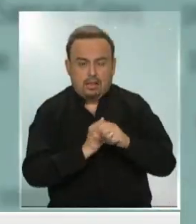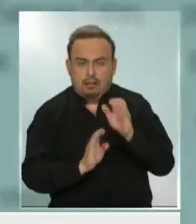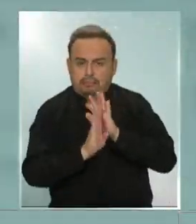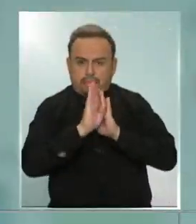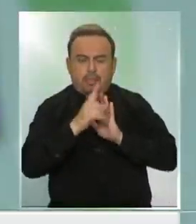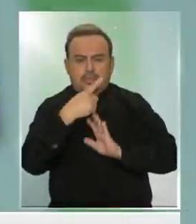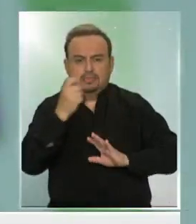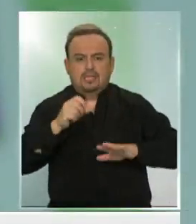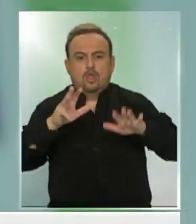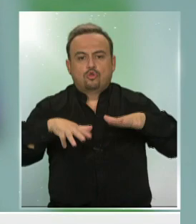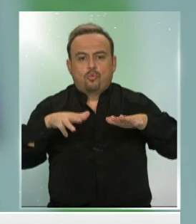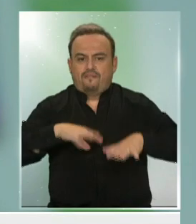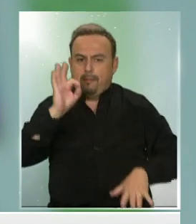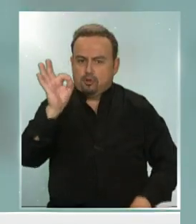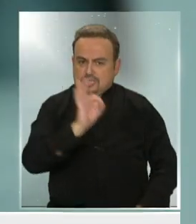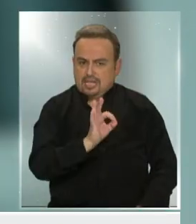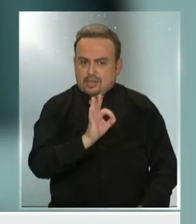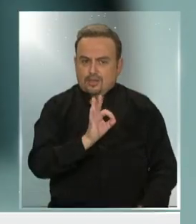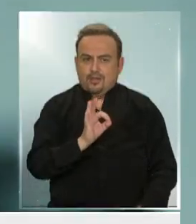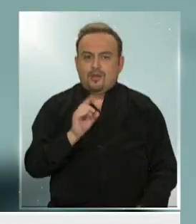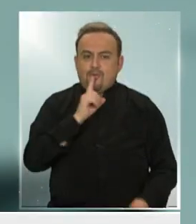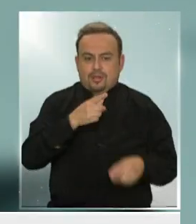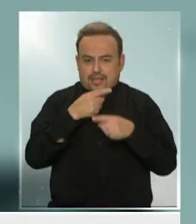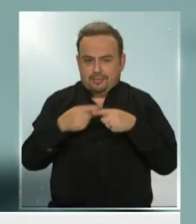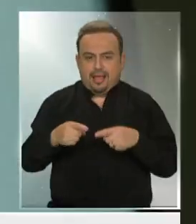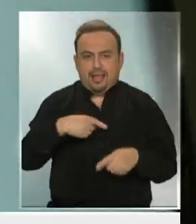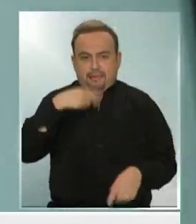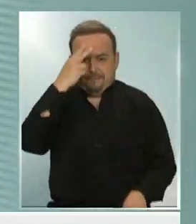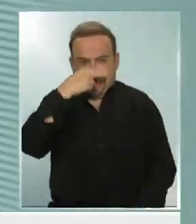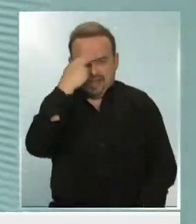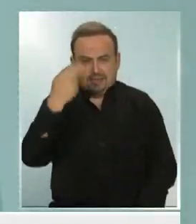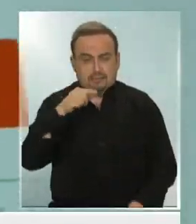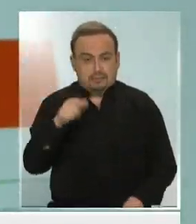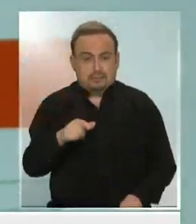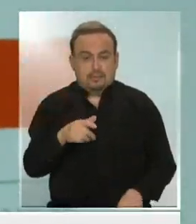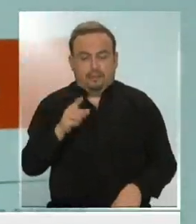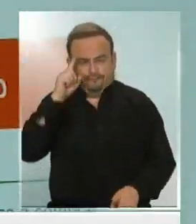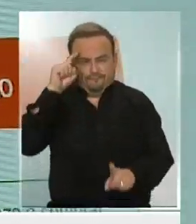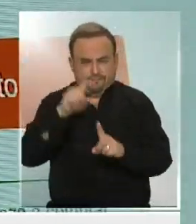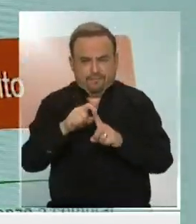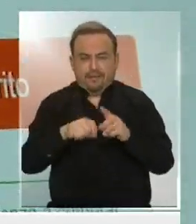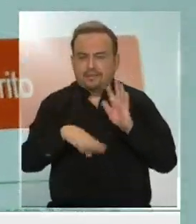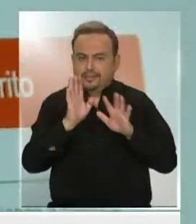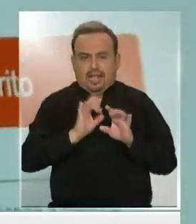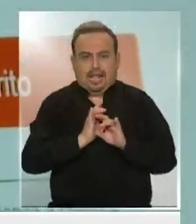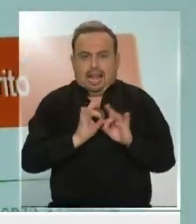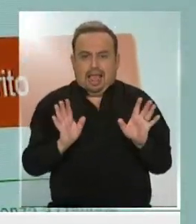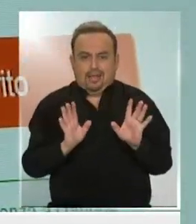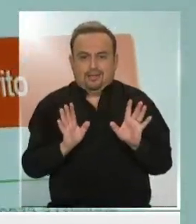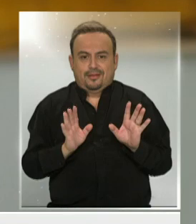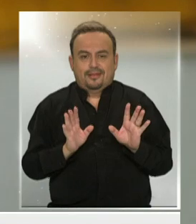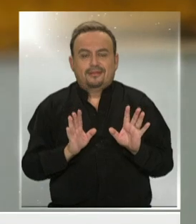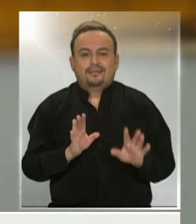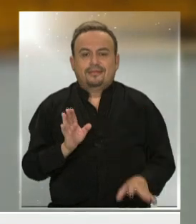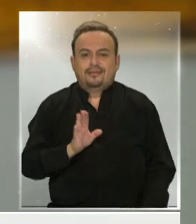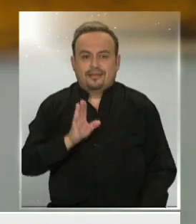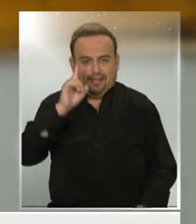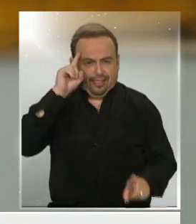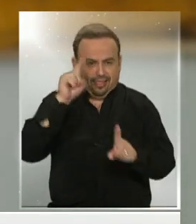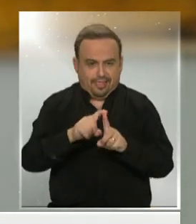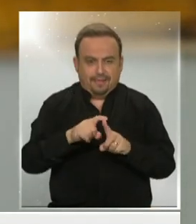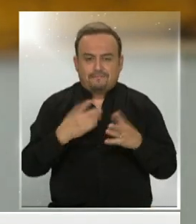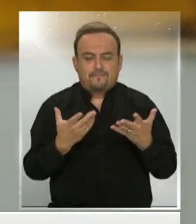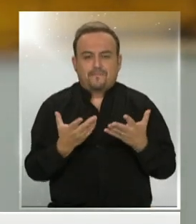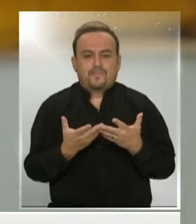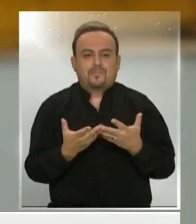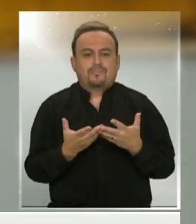un 119% en la última semana de marzo. Los productos preferidos ya están claros. En particular, productos de home